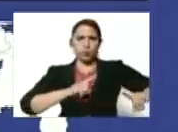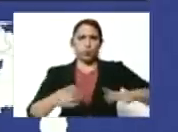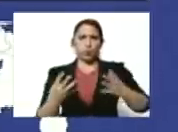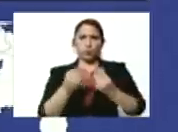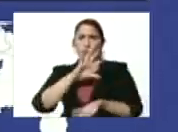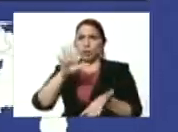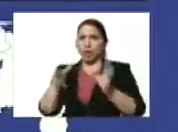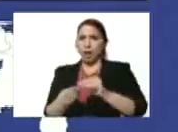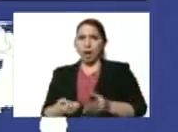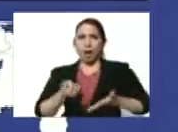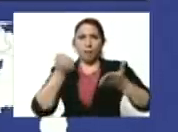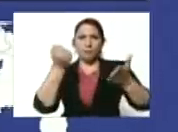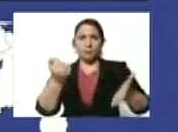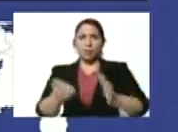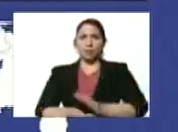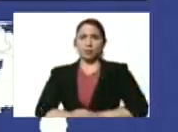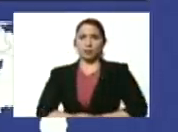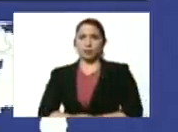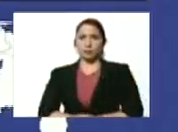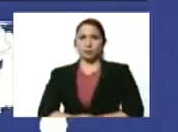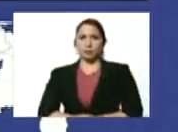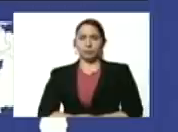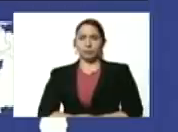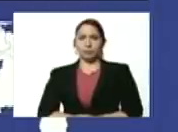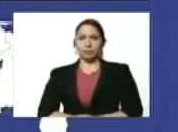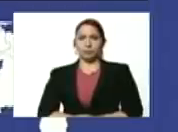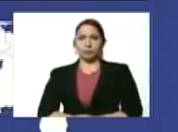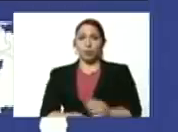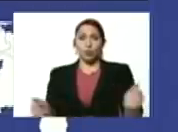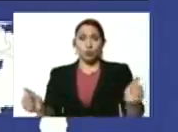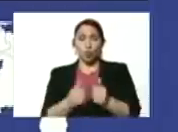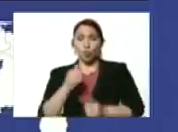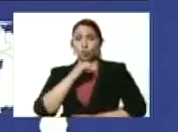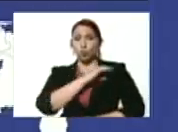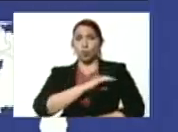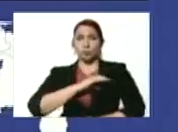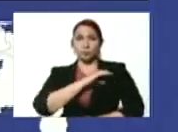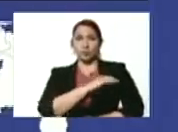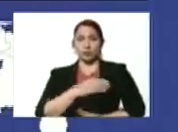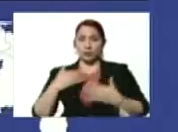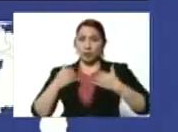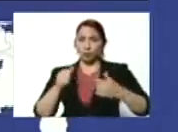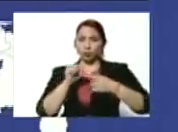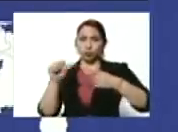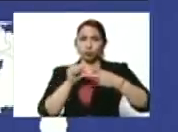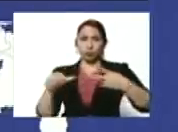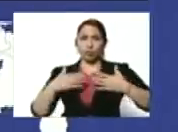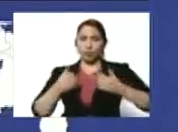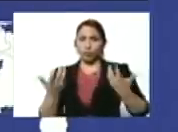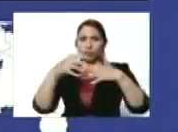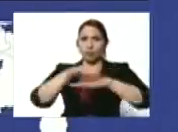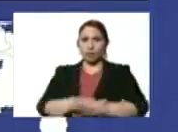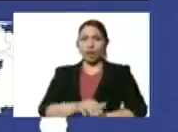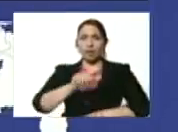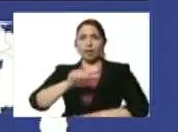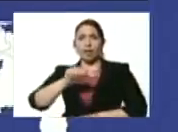CLAP, gobernar con los comités de salud y las áreas de salud integral, las